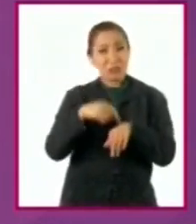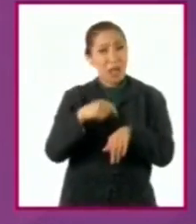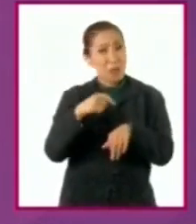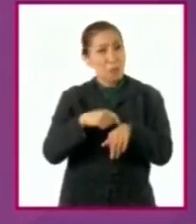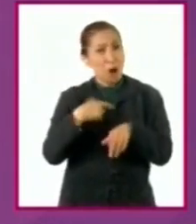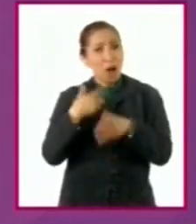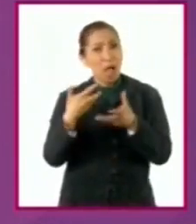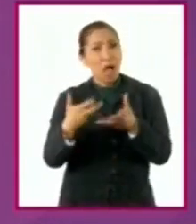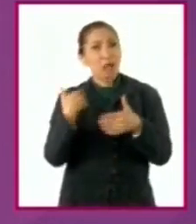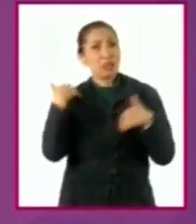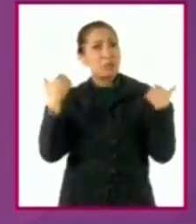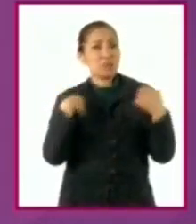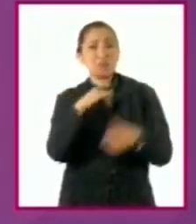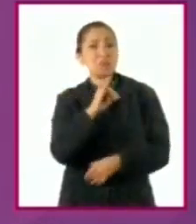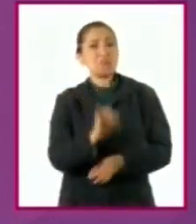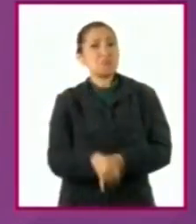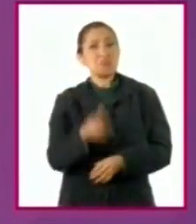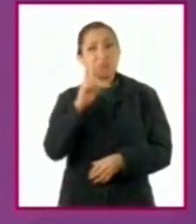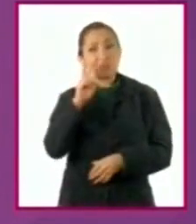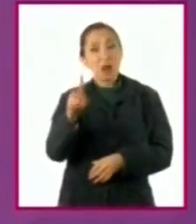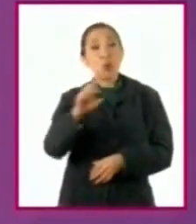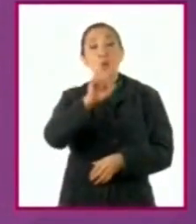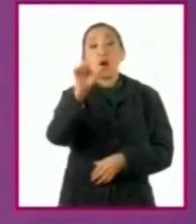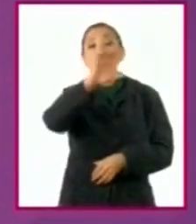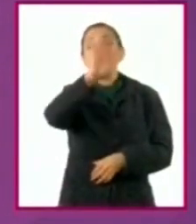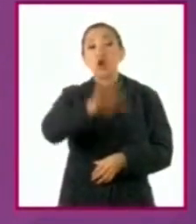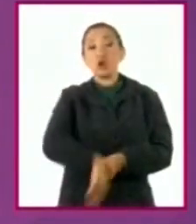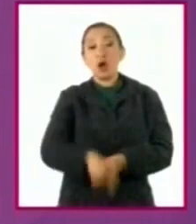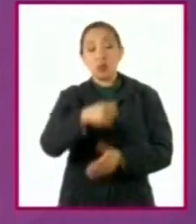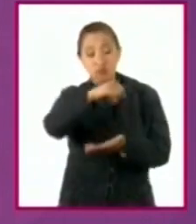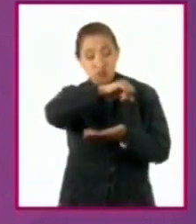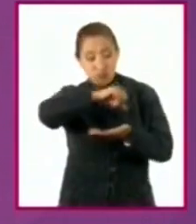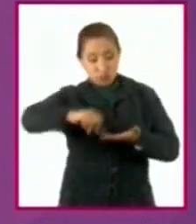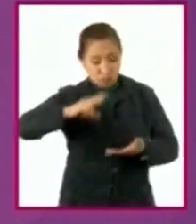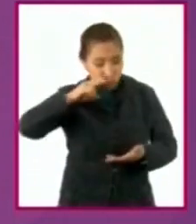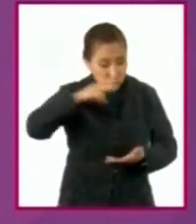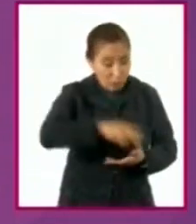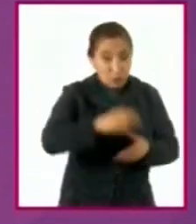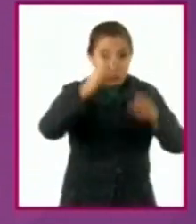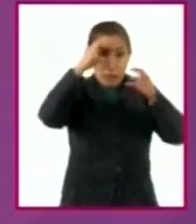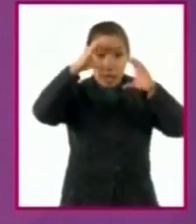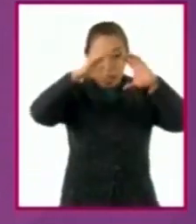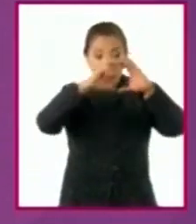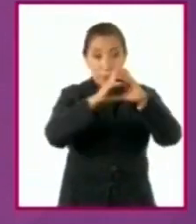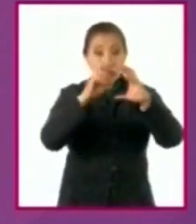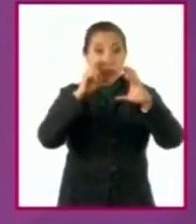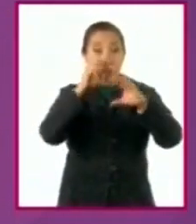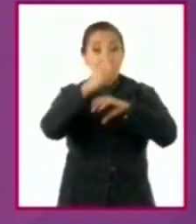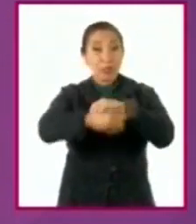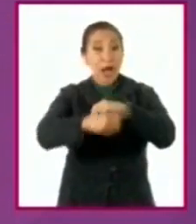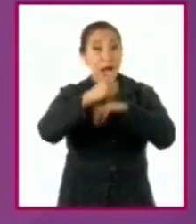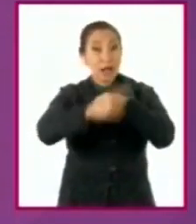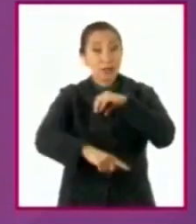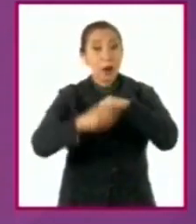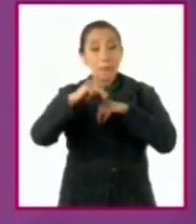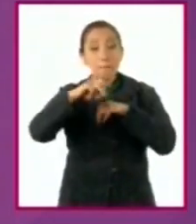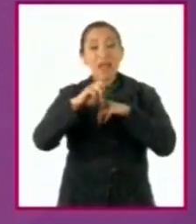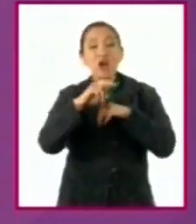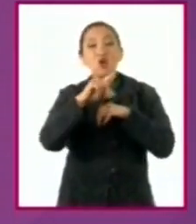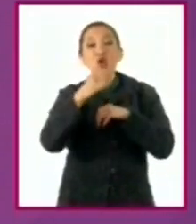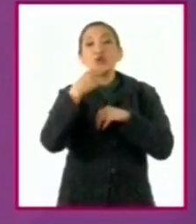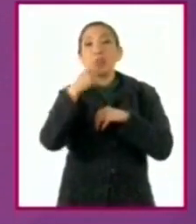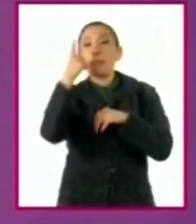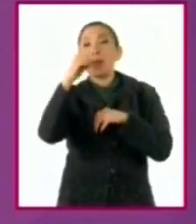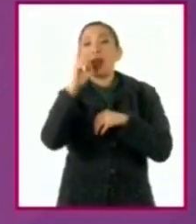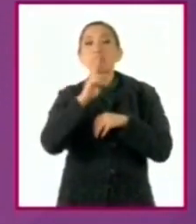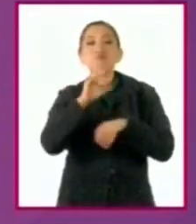ni deseo de divertirse. Cuando murió, la autopsia indicó que su cerebro había sufrido daños por el mercurio que empleaba